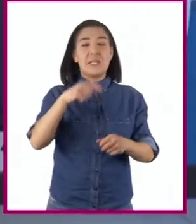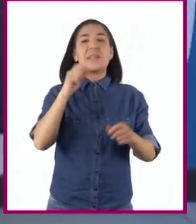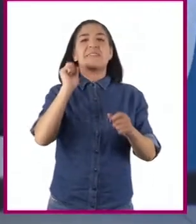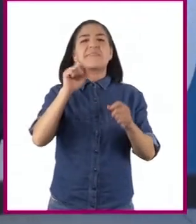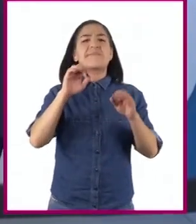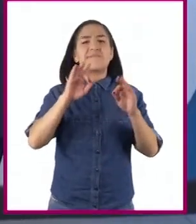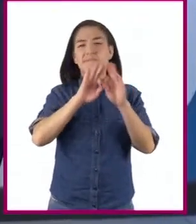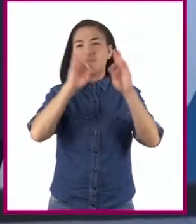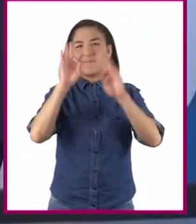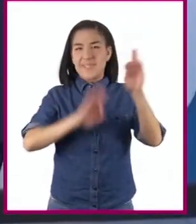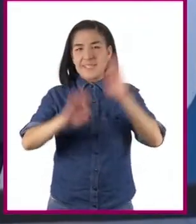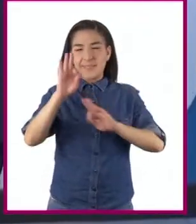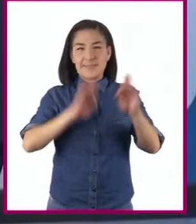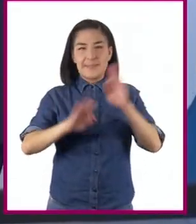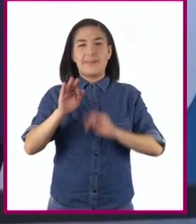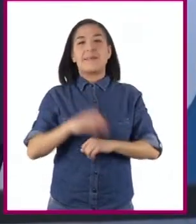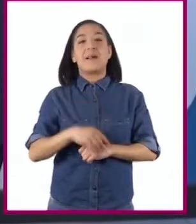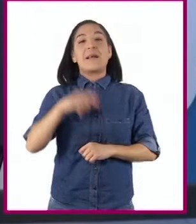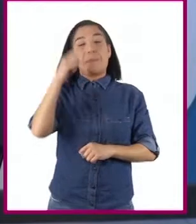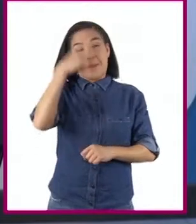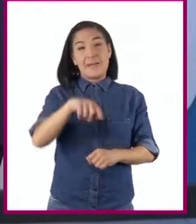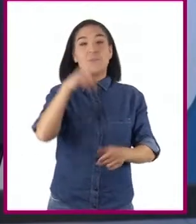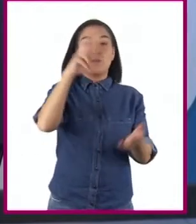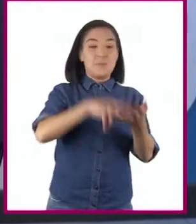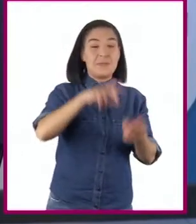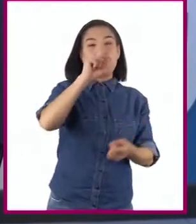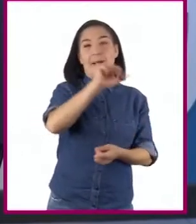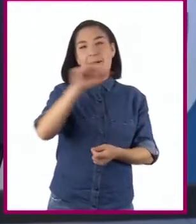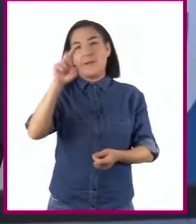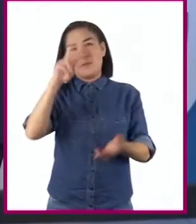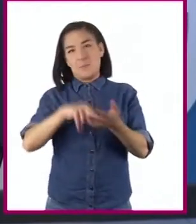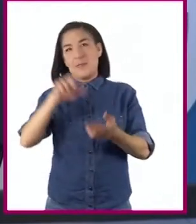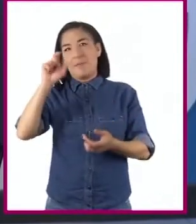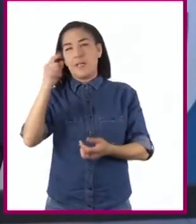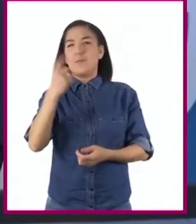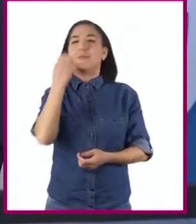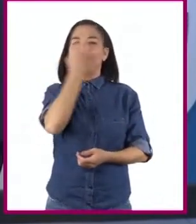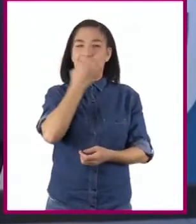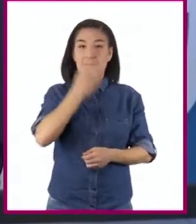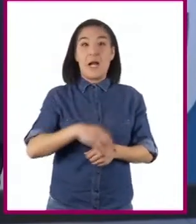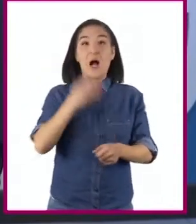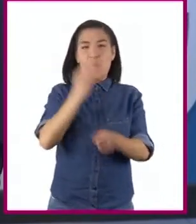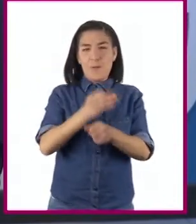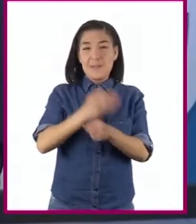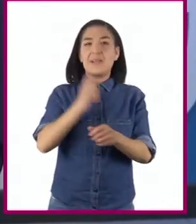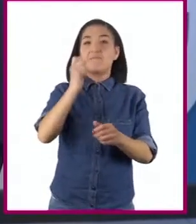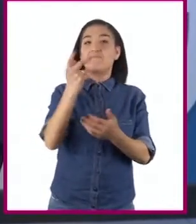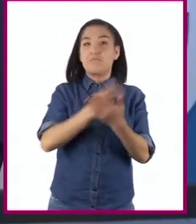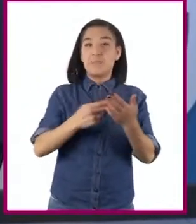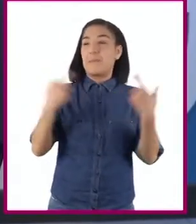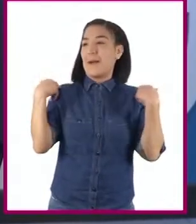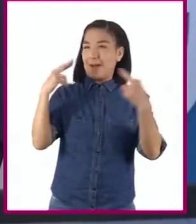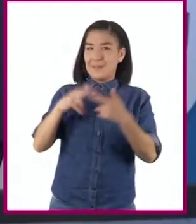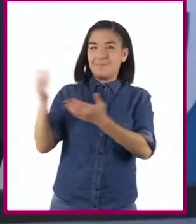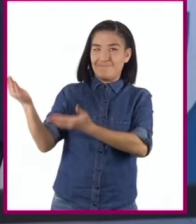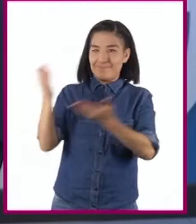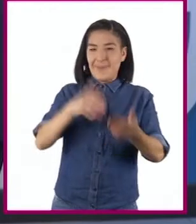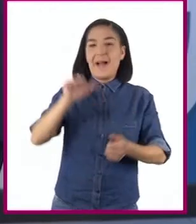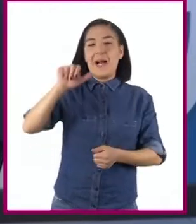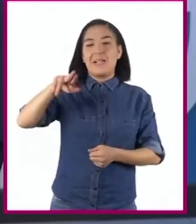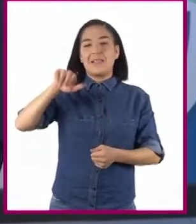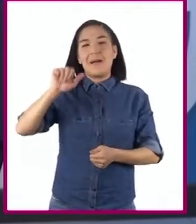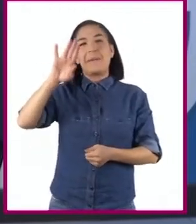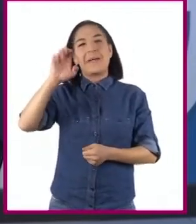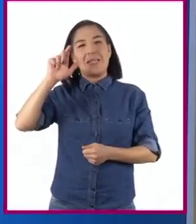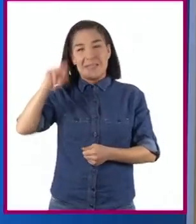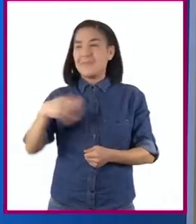Física, para el ciclo escolar 2020-2021. En este programa nos acompaña la maestra Ana Belén Zabaleta Ramos.